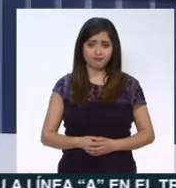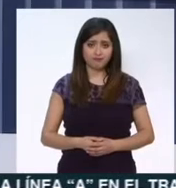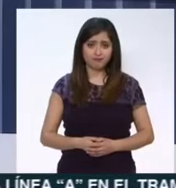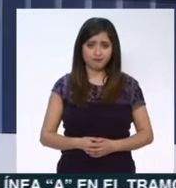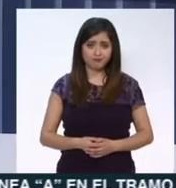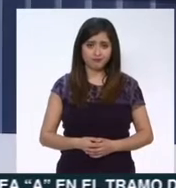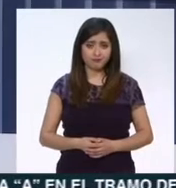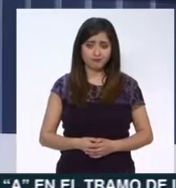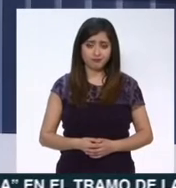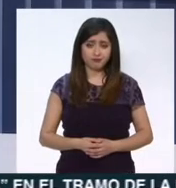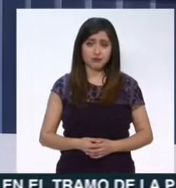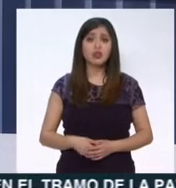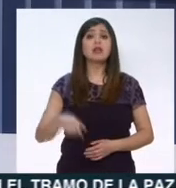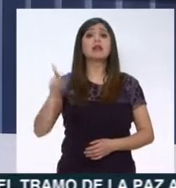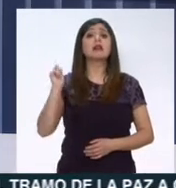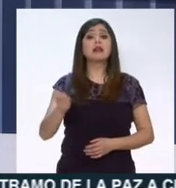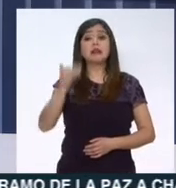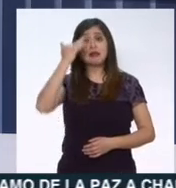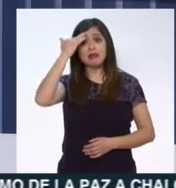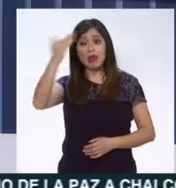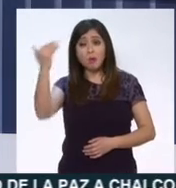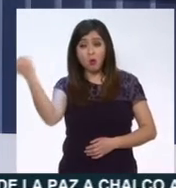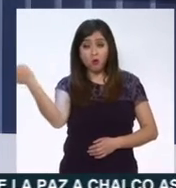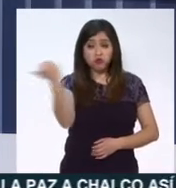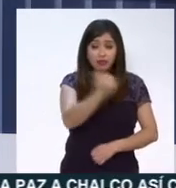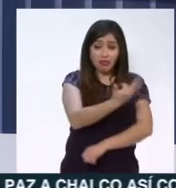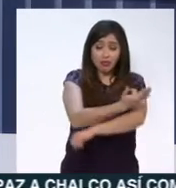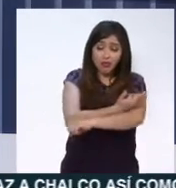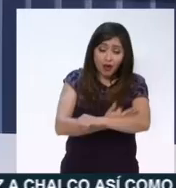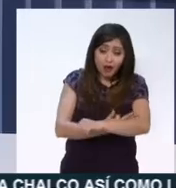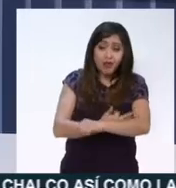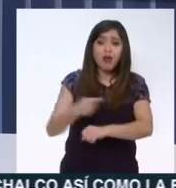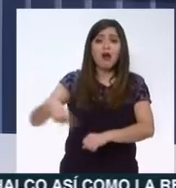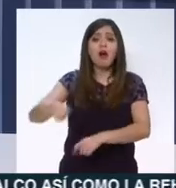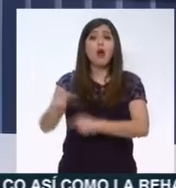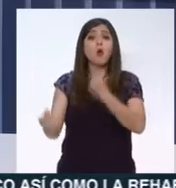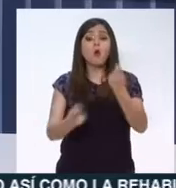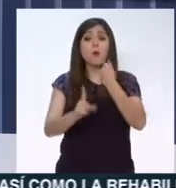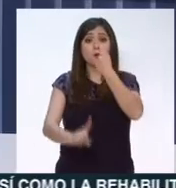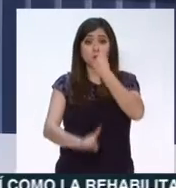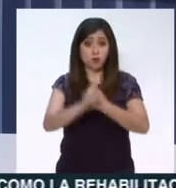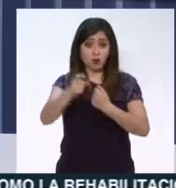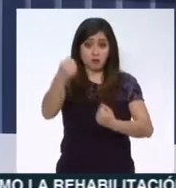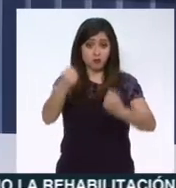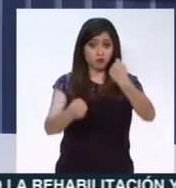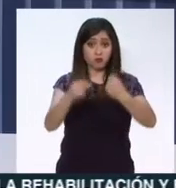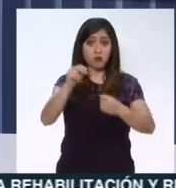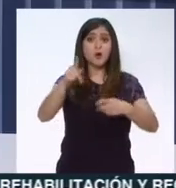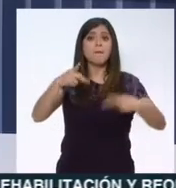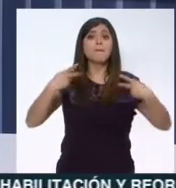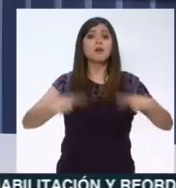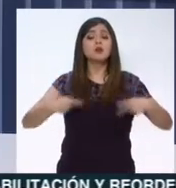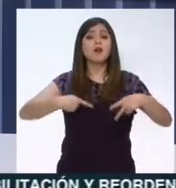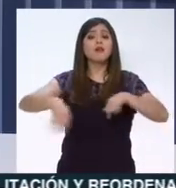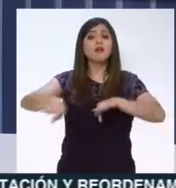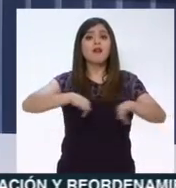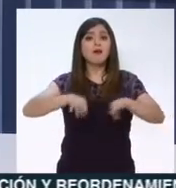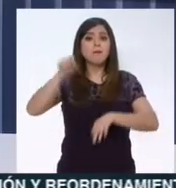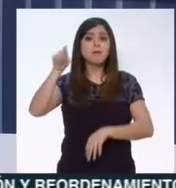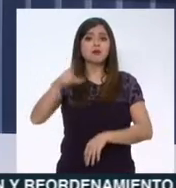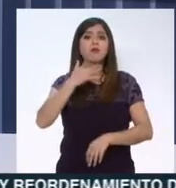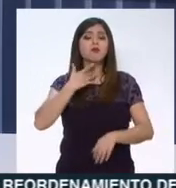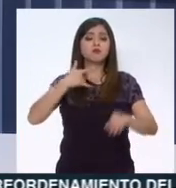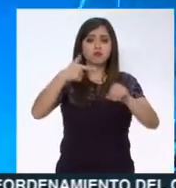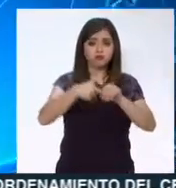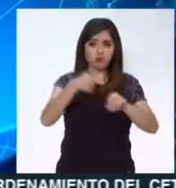No hay desabasto, hay escasez y la escasez de combustible no solo afecta a los conductores, sino también a quienes trabajan en las estaciones de servicio. Miren, esta es la